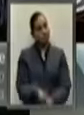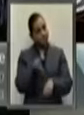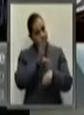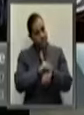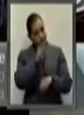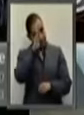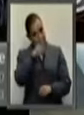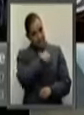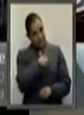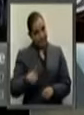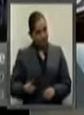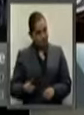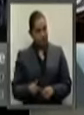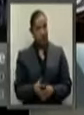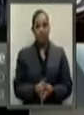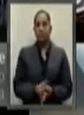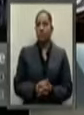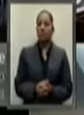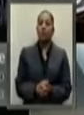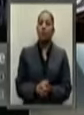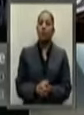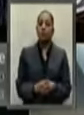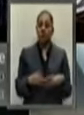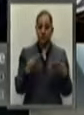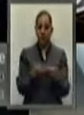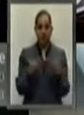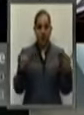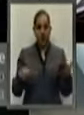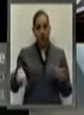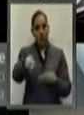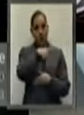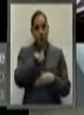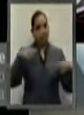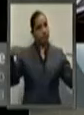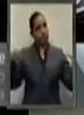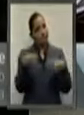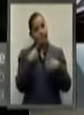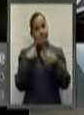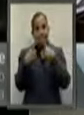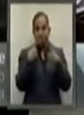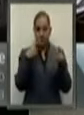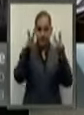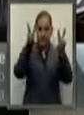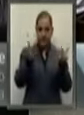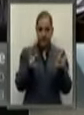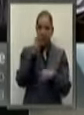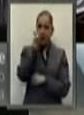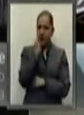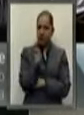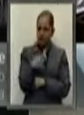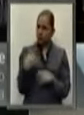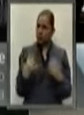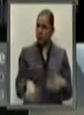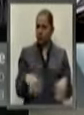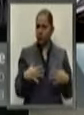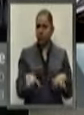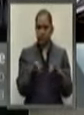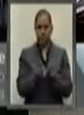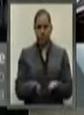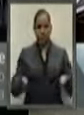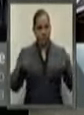Señor presidente, hoy nos convoca un tema de dimensiones mayúsculas en virtud